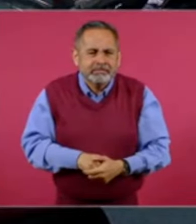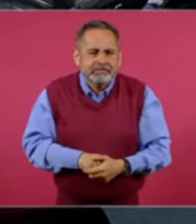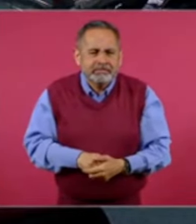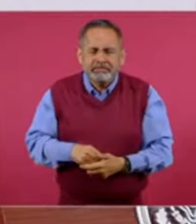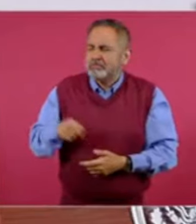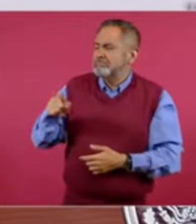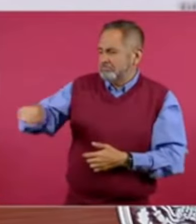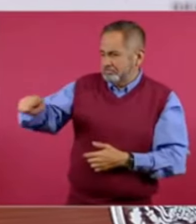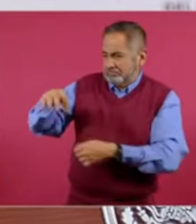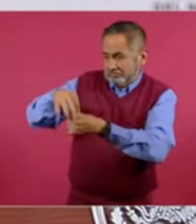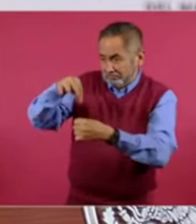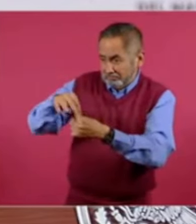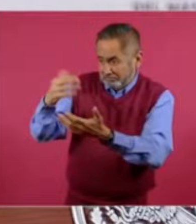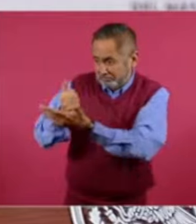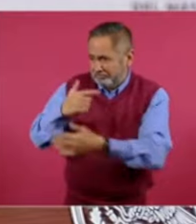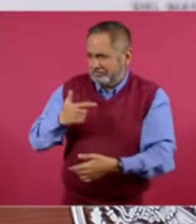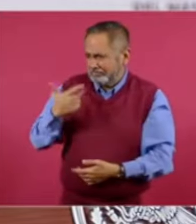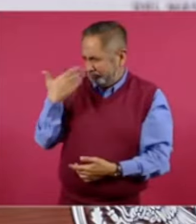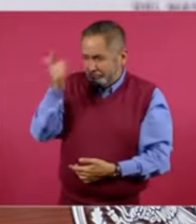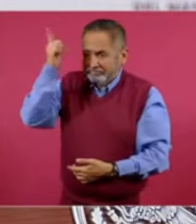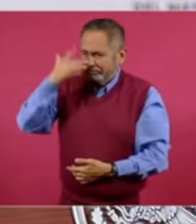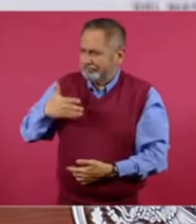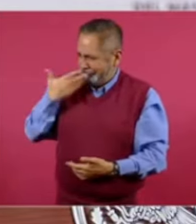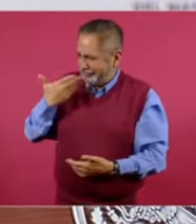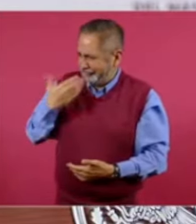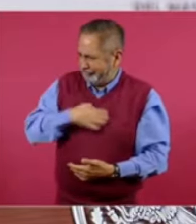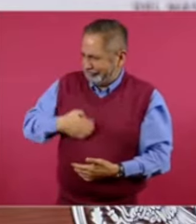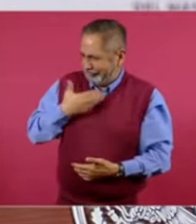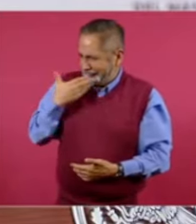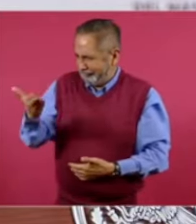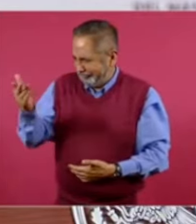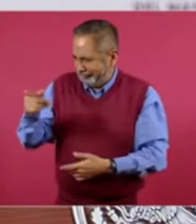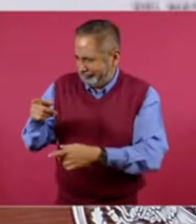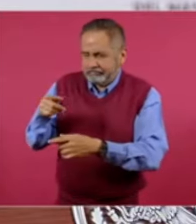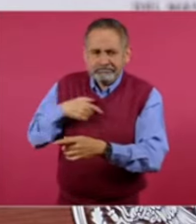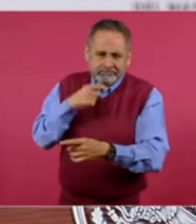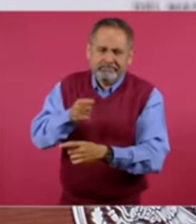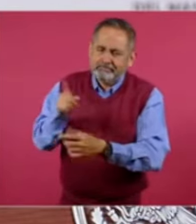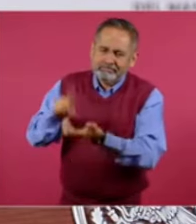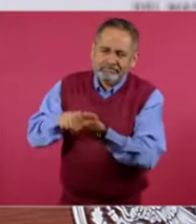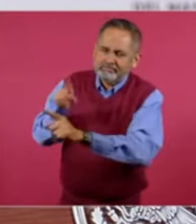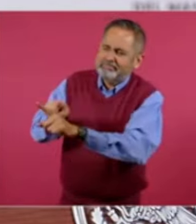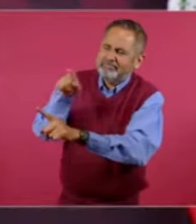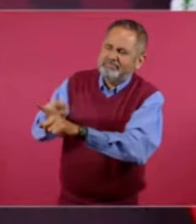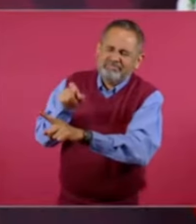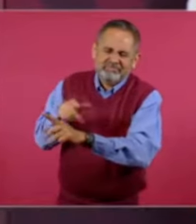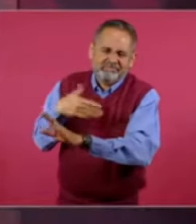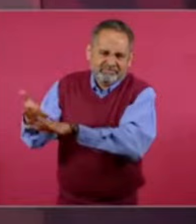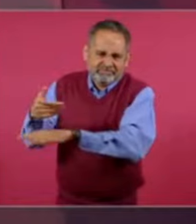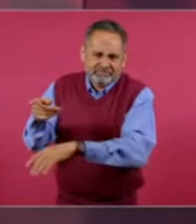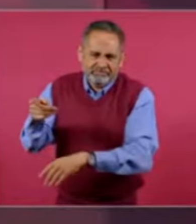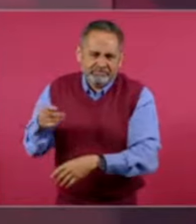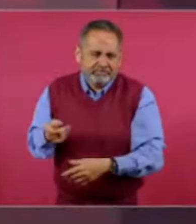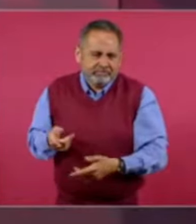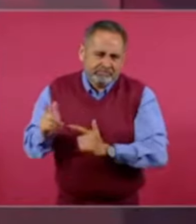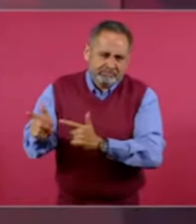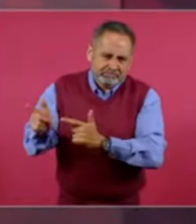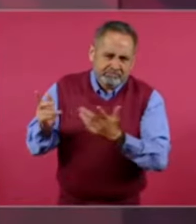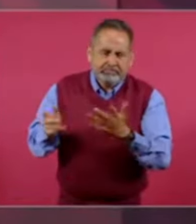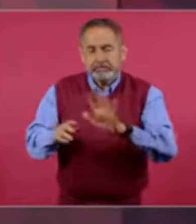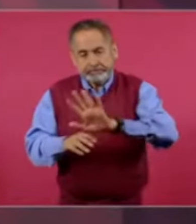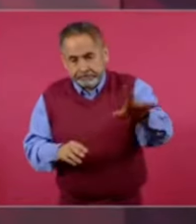Disfruten su voto. O sea, ofendiendo a la gente. ¿Sí? Bueno, pero hoy en la